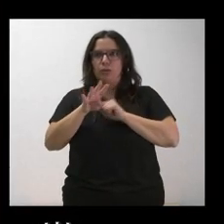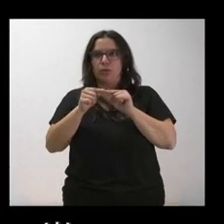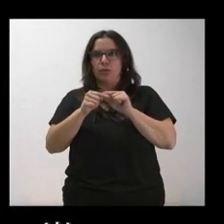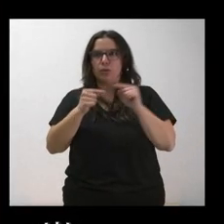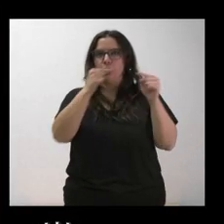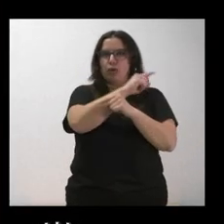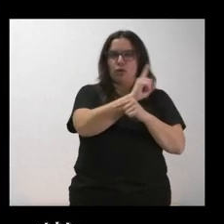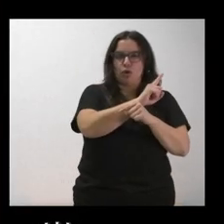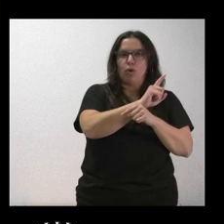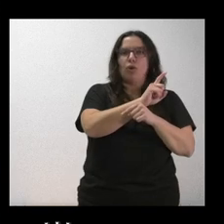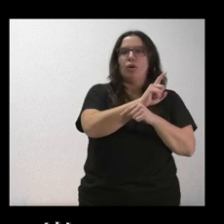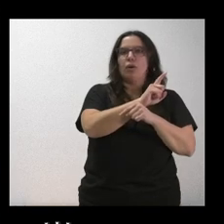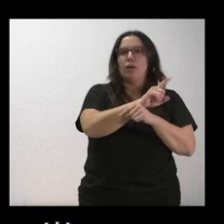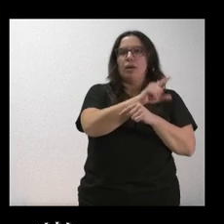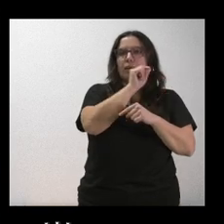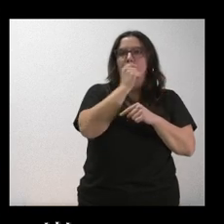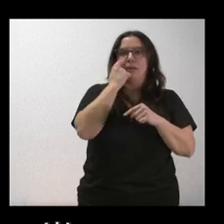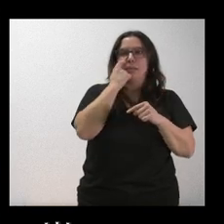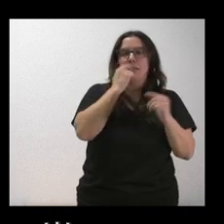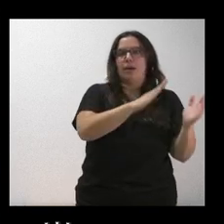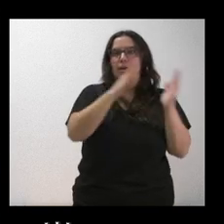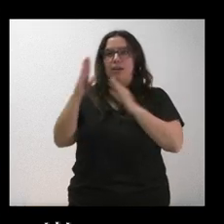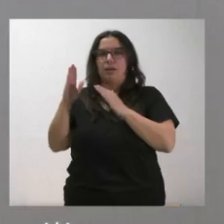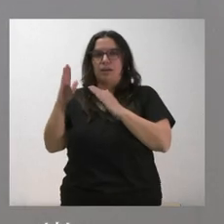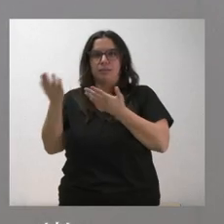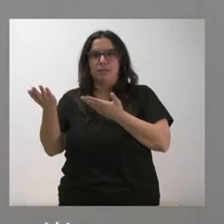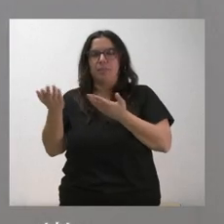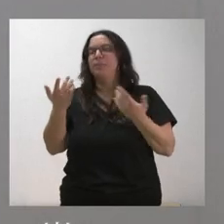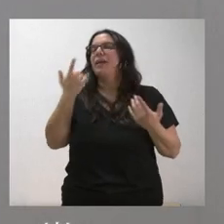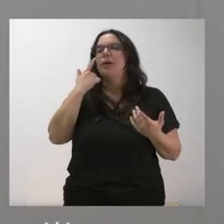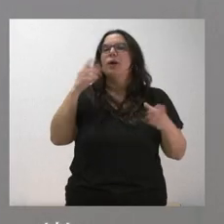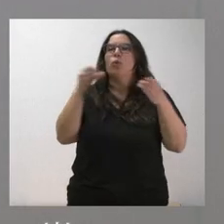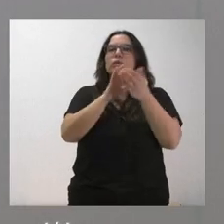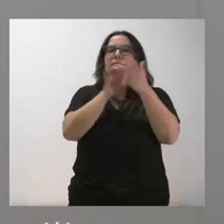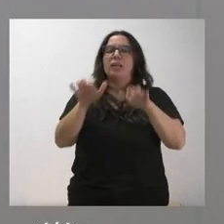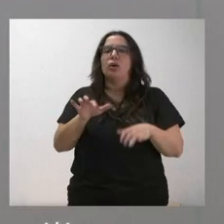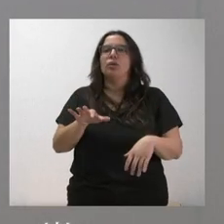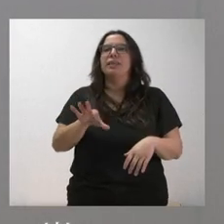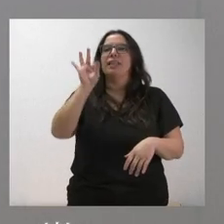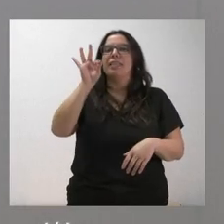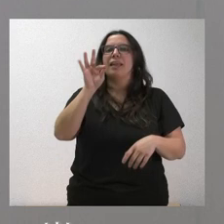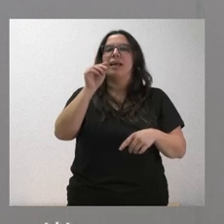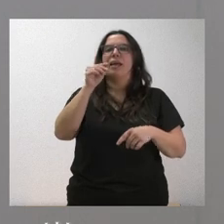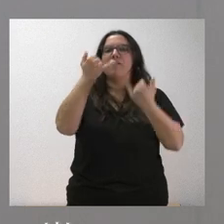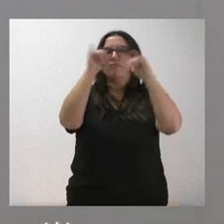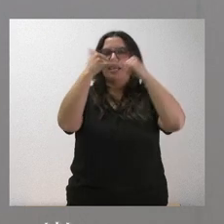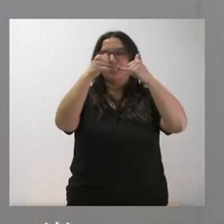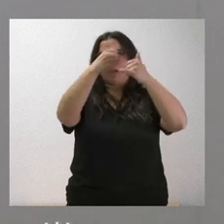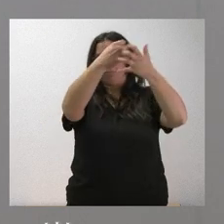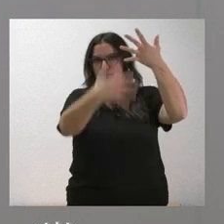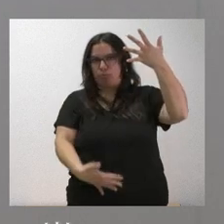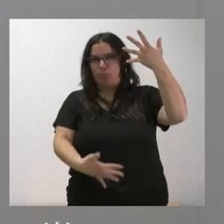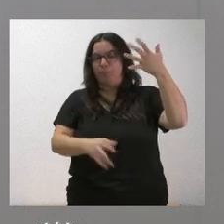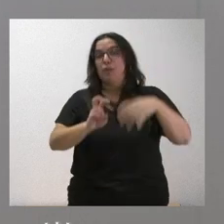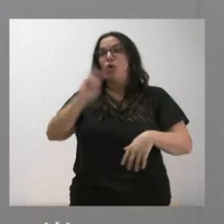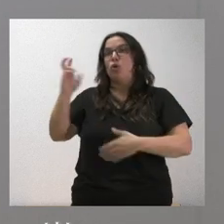sino que se pasó lo que decide la junta de Castellón es el listado de fiestas Hay comunidades autas donde no se decide que el